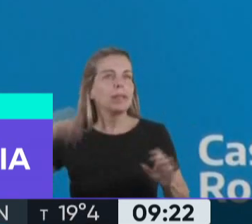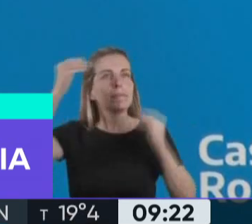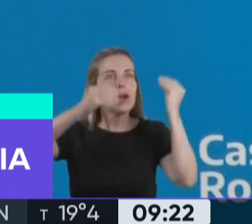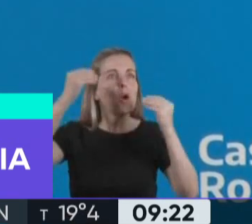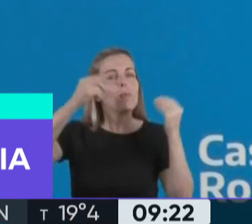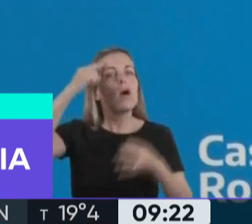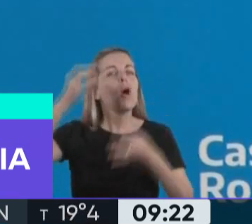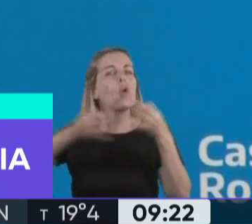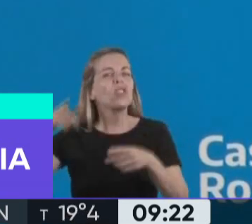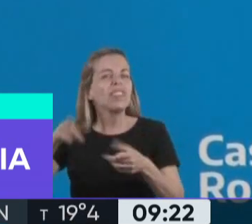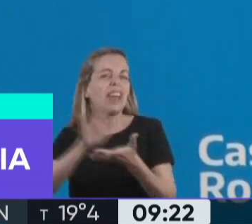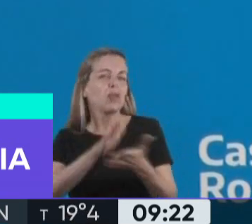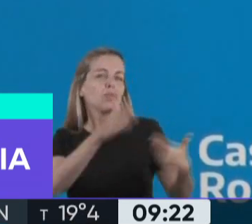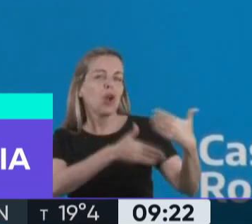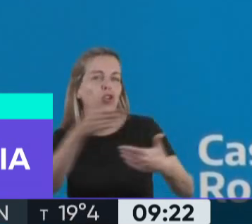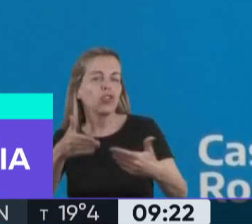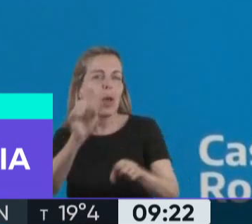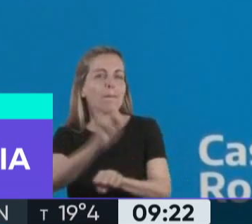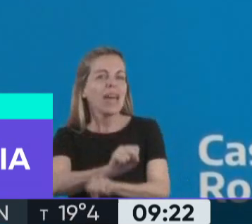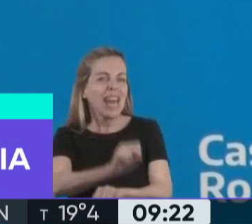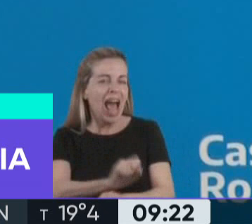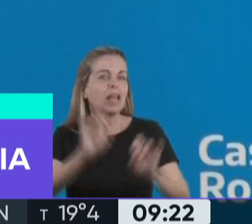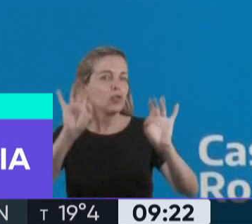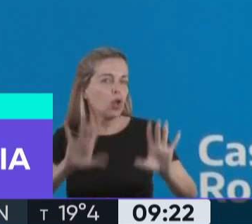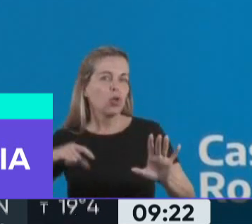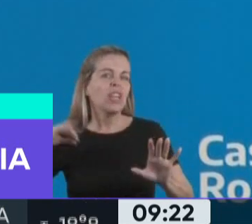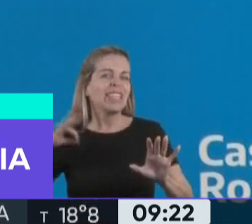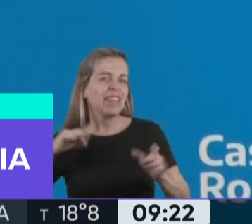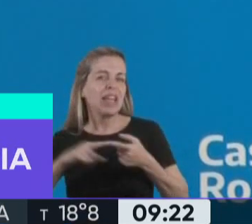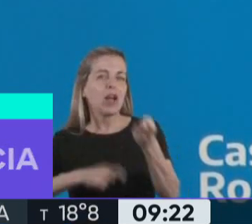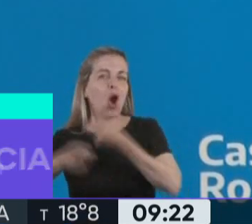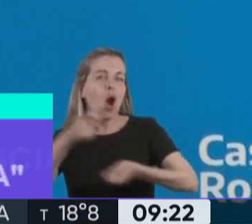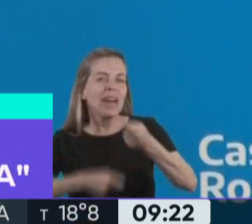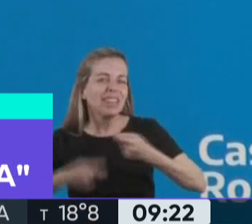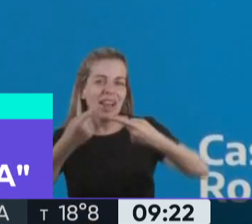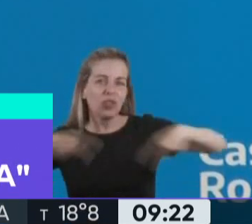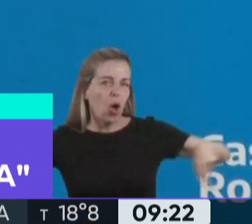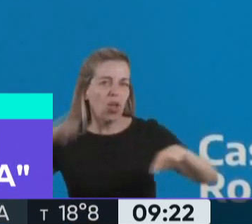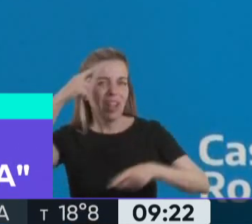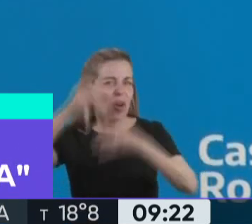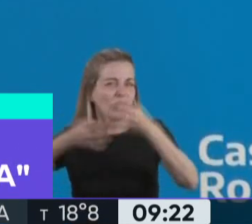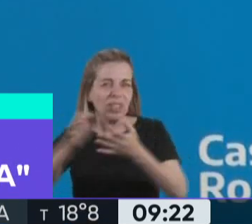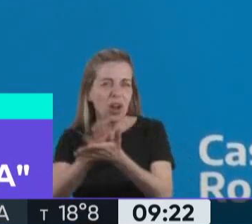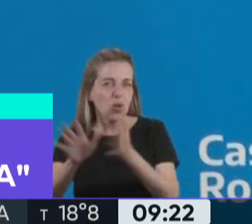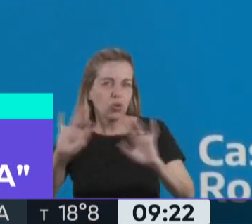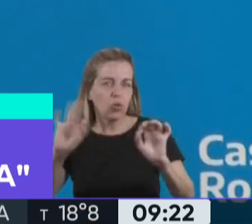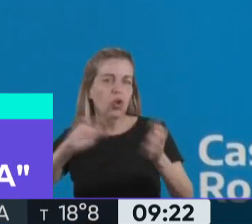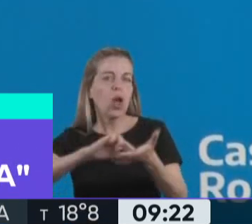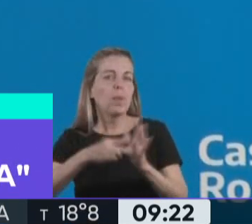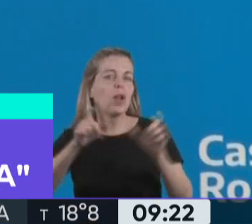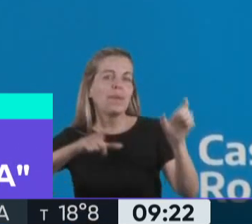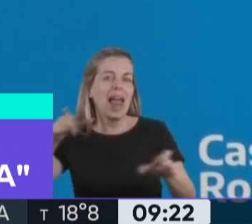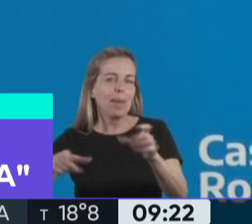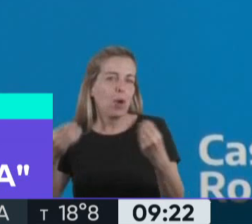lenta cuando es lenta en procesos penales. Es una justicia lenta en procesos civiles, en procesos comerciales. Es una justicia que no resuelve los problemas de los ciudadanos,